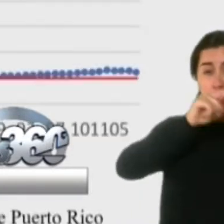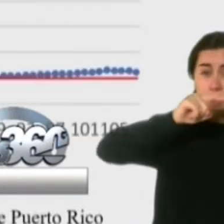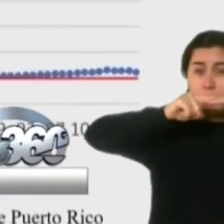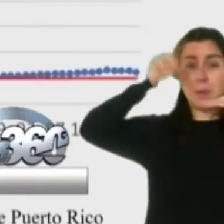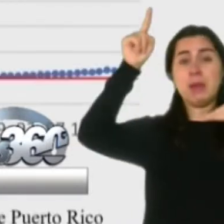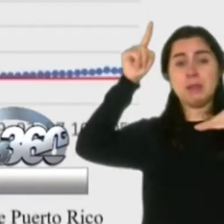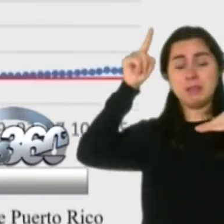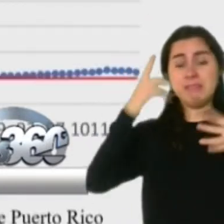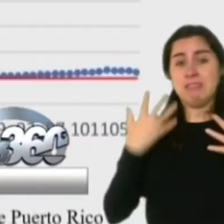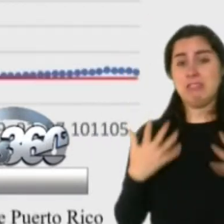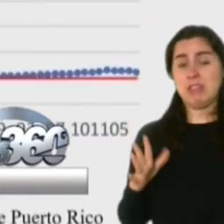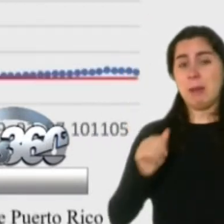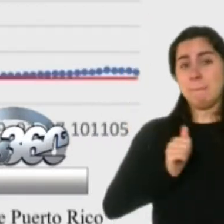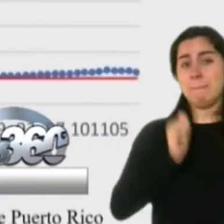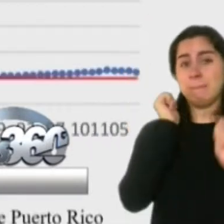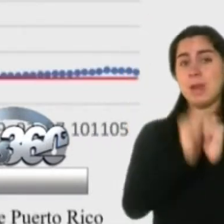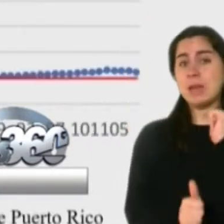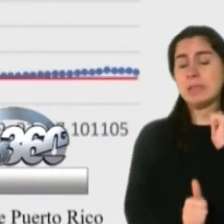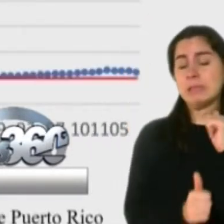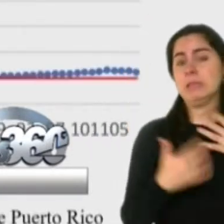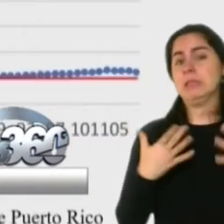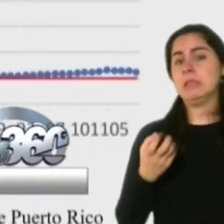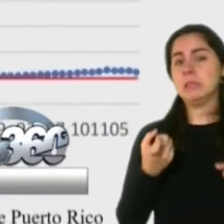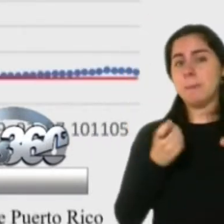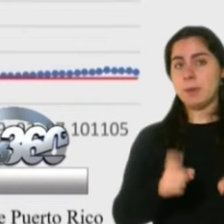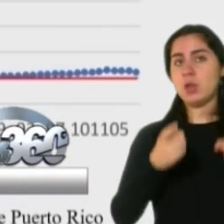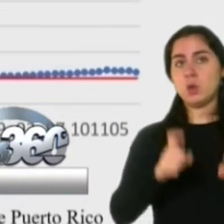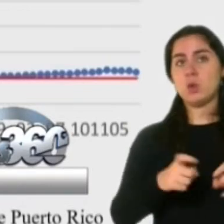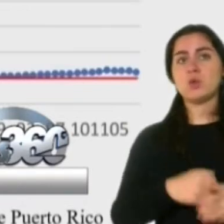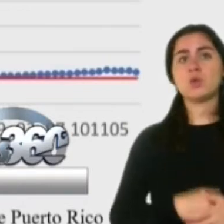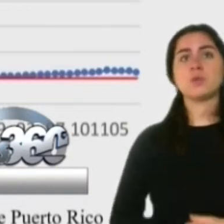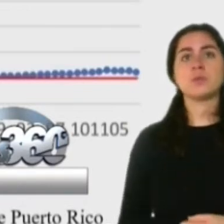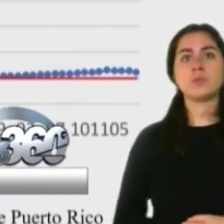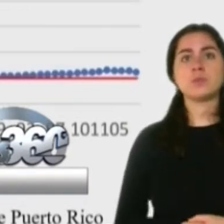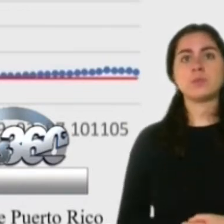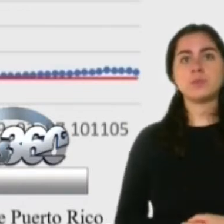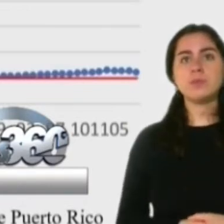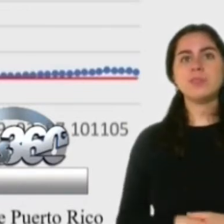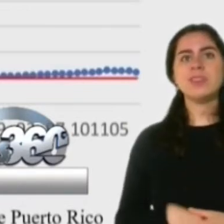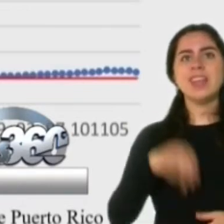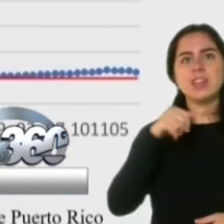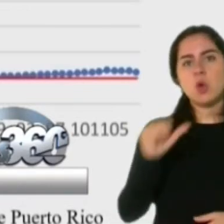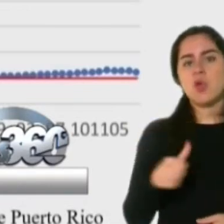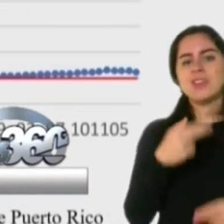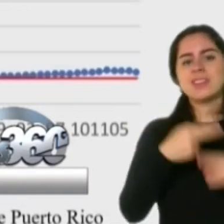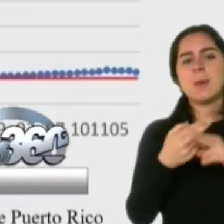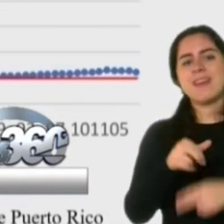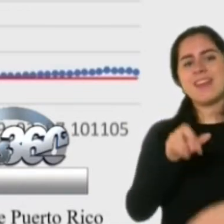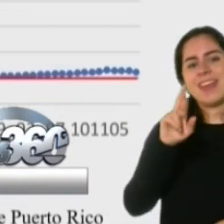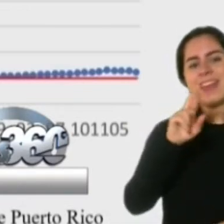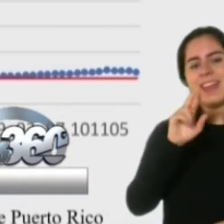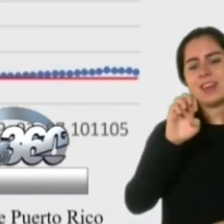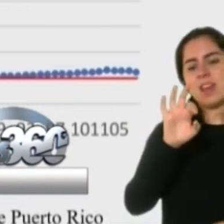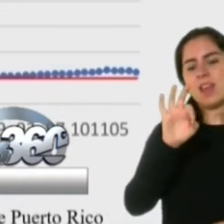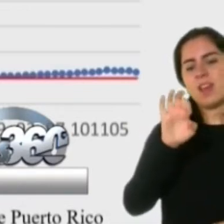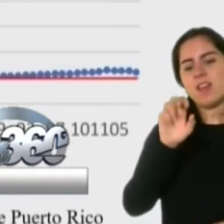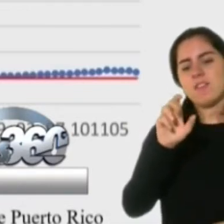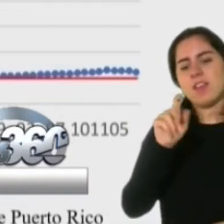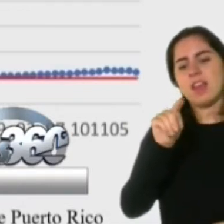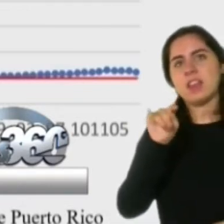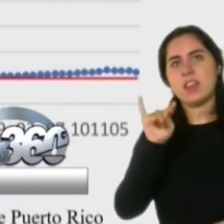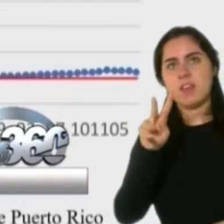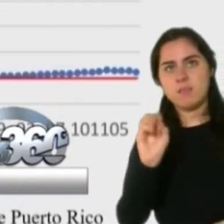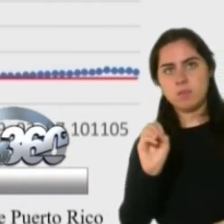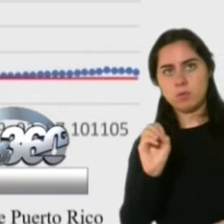Sí. Aquí vemos algo que se llama el número reproductivo efectivo. ¿Qué significa? Es, después de que usted toma unas medidas de